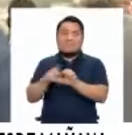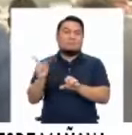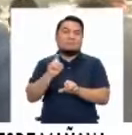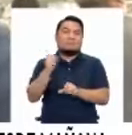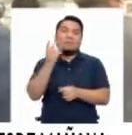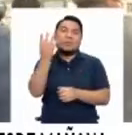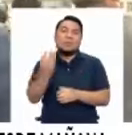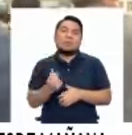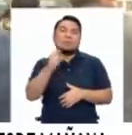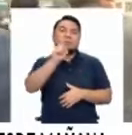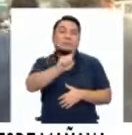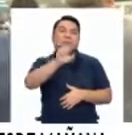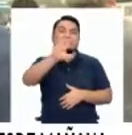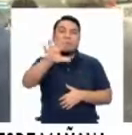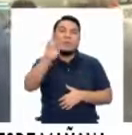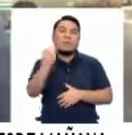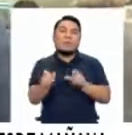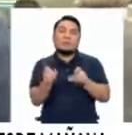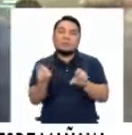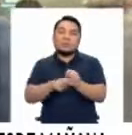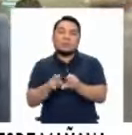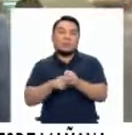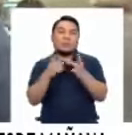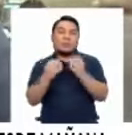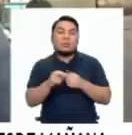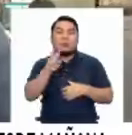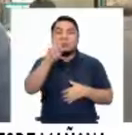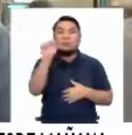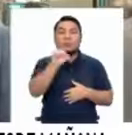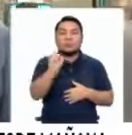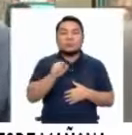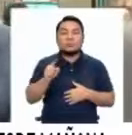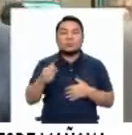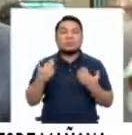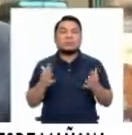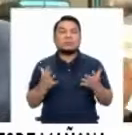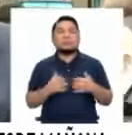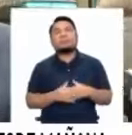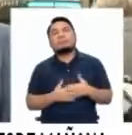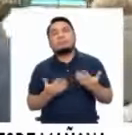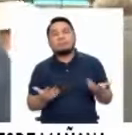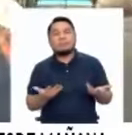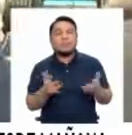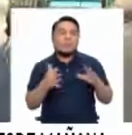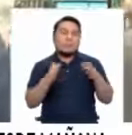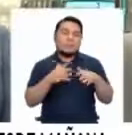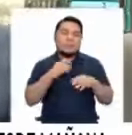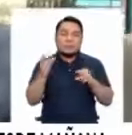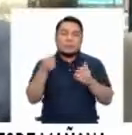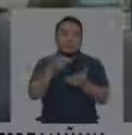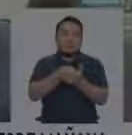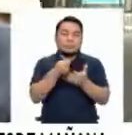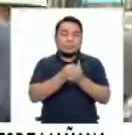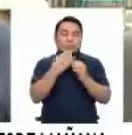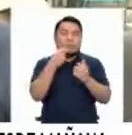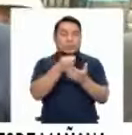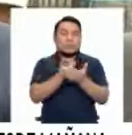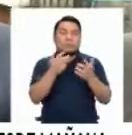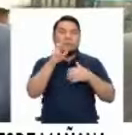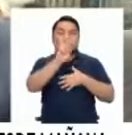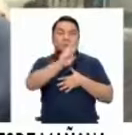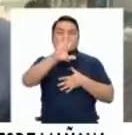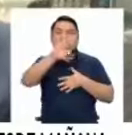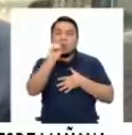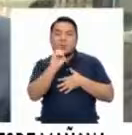máximo 150 pasajeros. A 2 soles quiere decir que se está trasladando un ingreso de 250